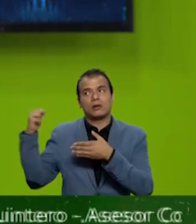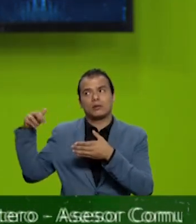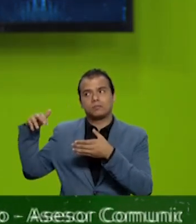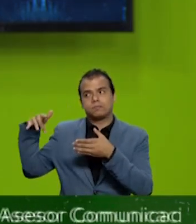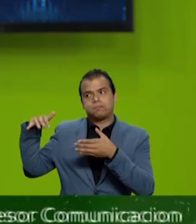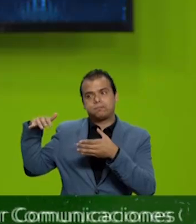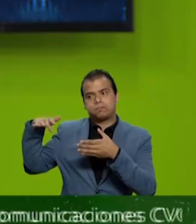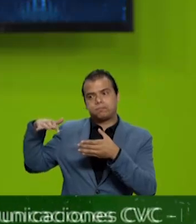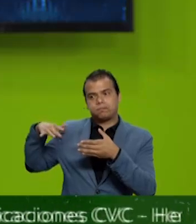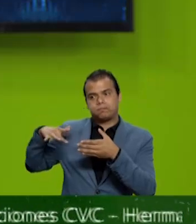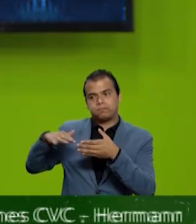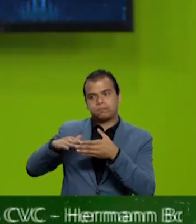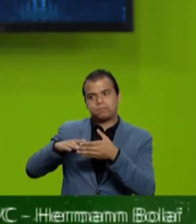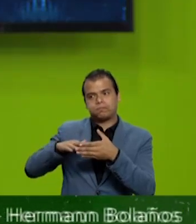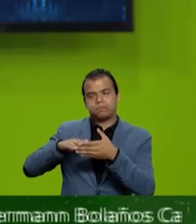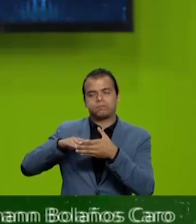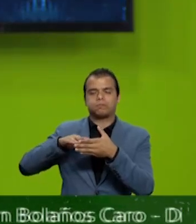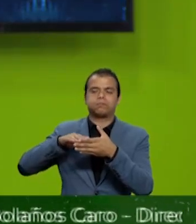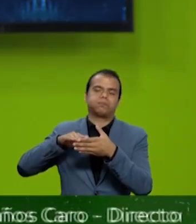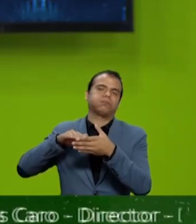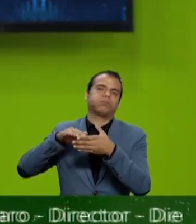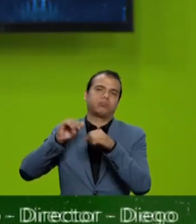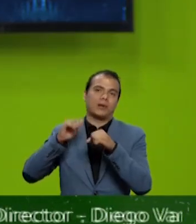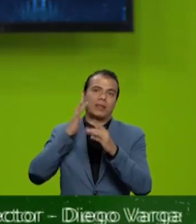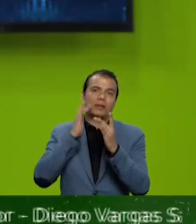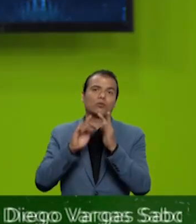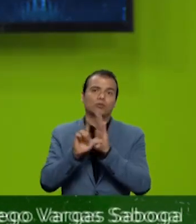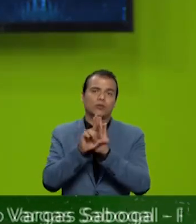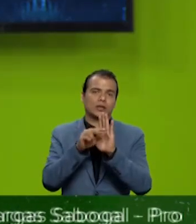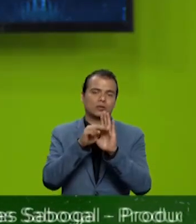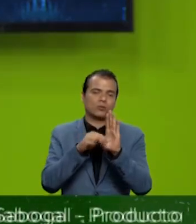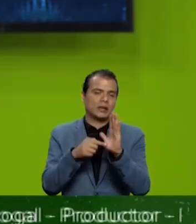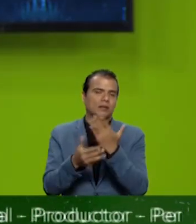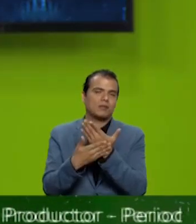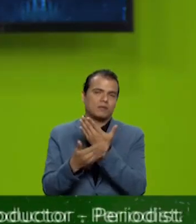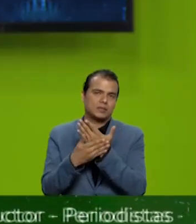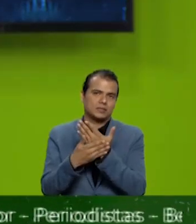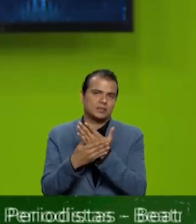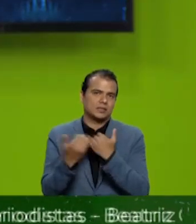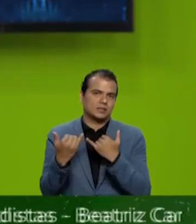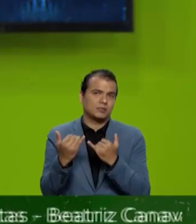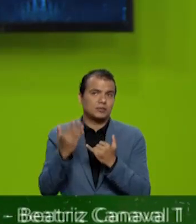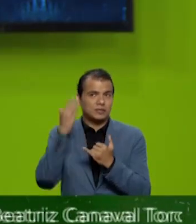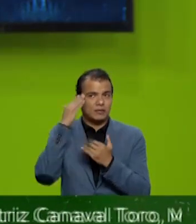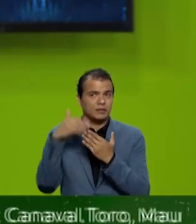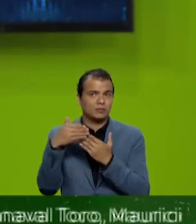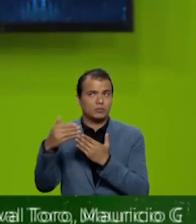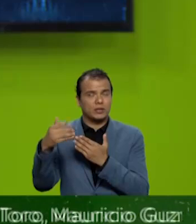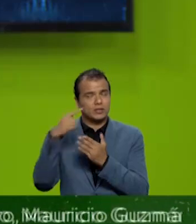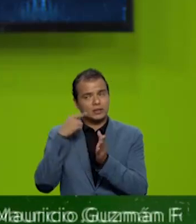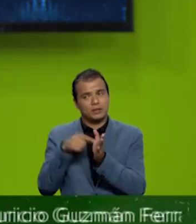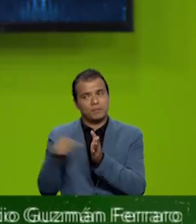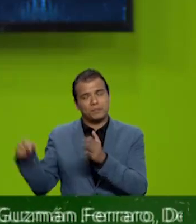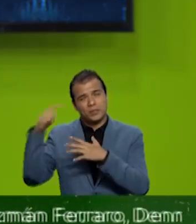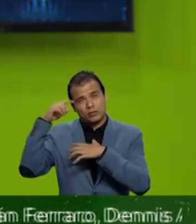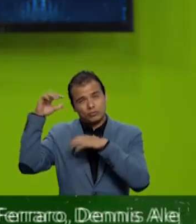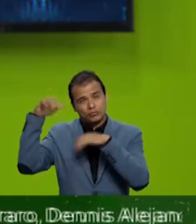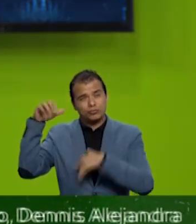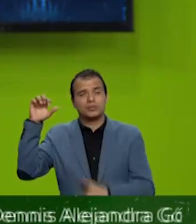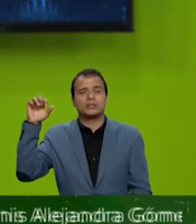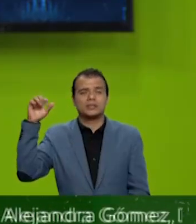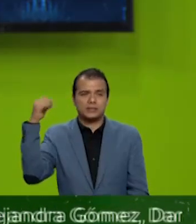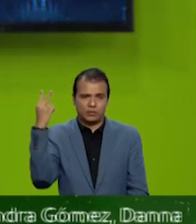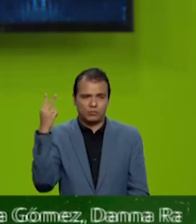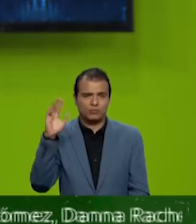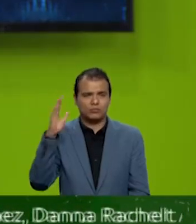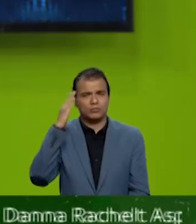precipitación por encima de los promedios que ya conocemos en esa segunda temporada húmeda que pues de acuerdo a lo que ya históricamente conocemos de